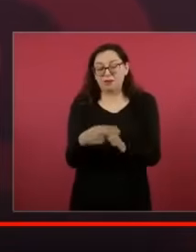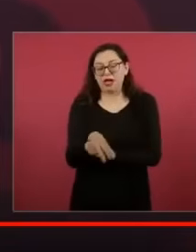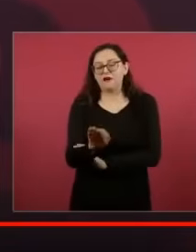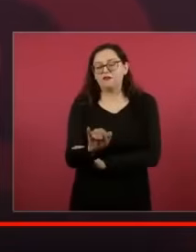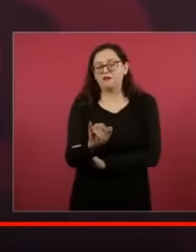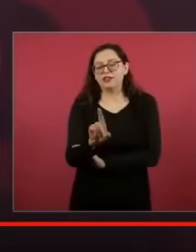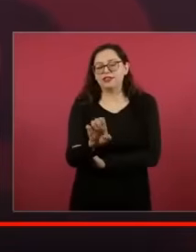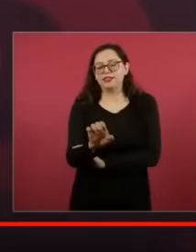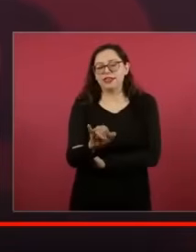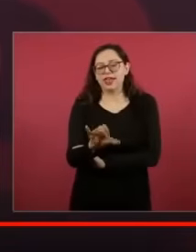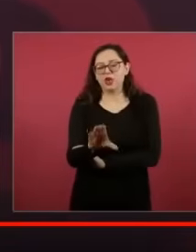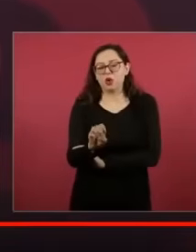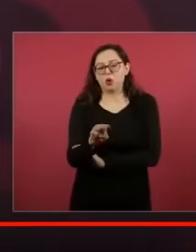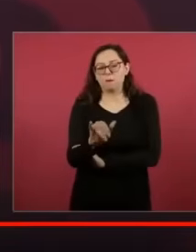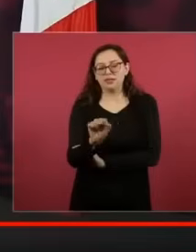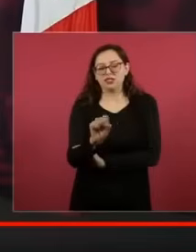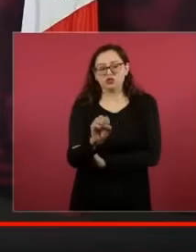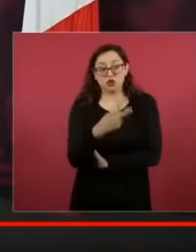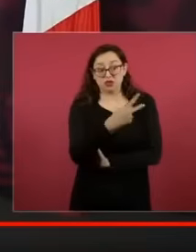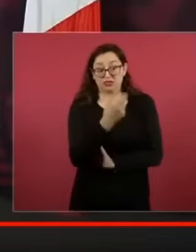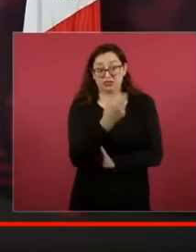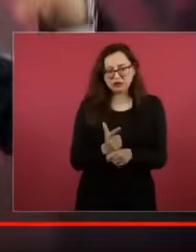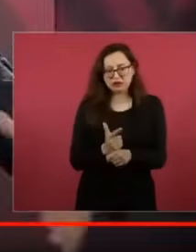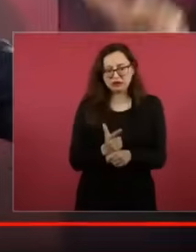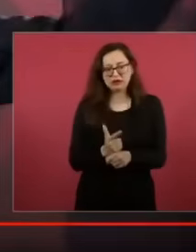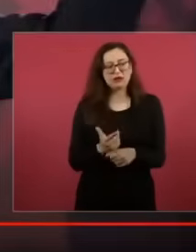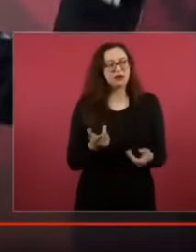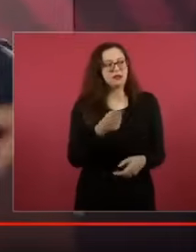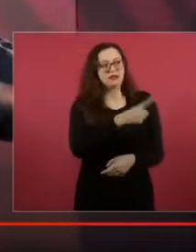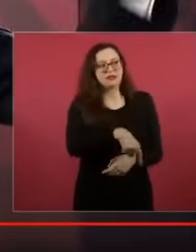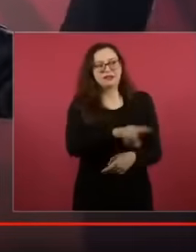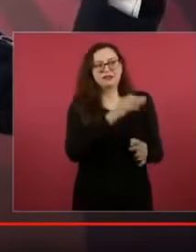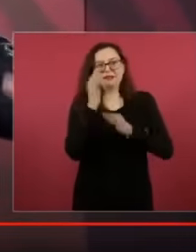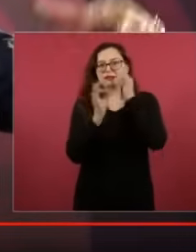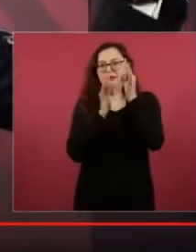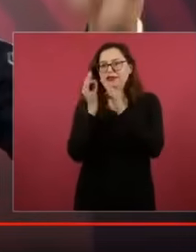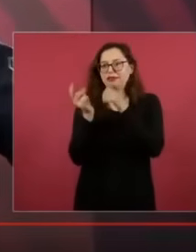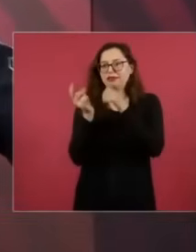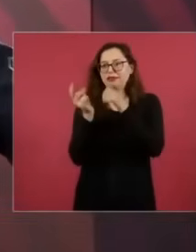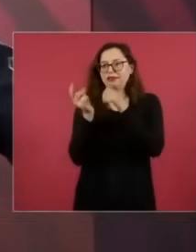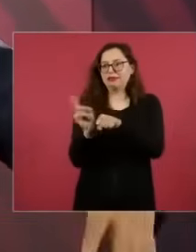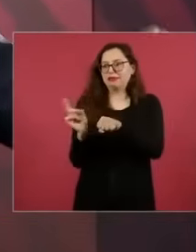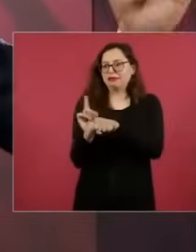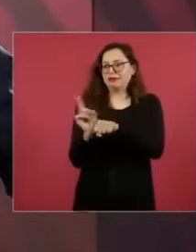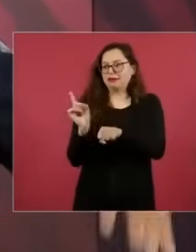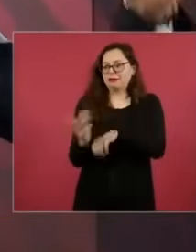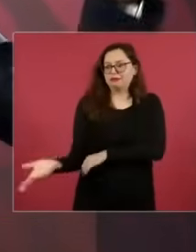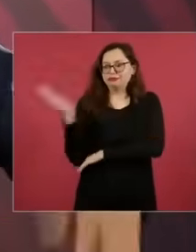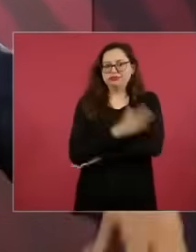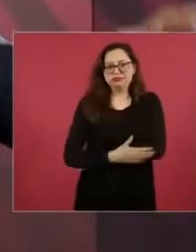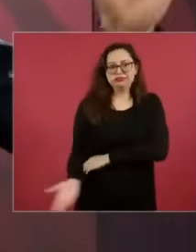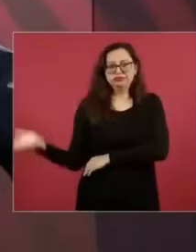hace un momento, me hicieron lo que el viento a Juárez. Vamos a escucharlo. Sí,